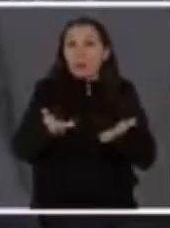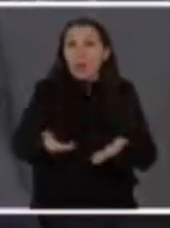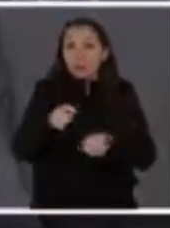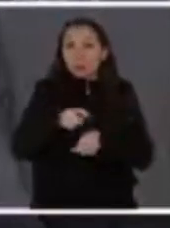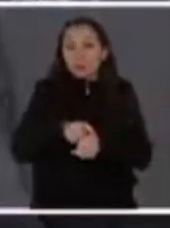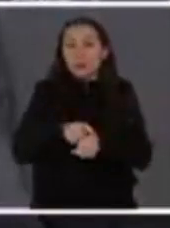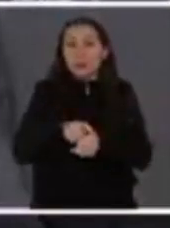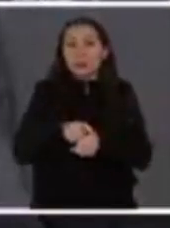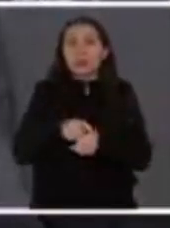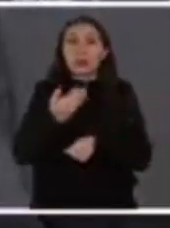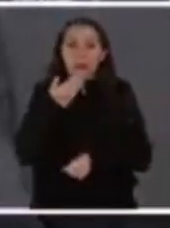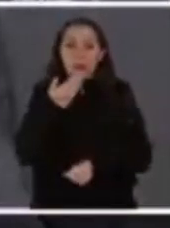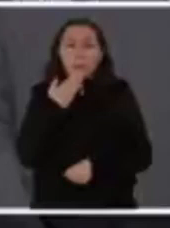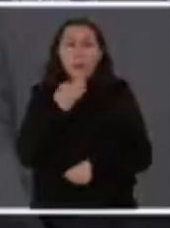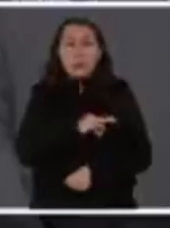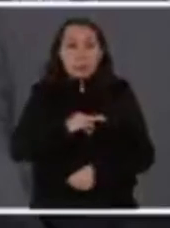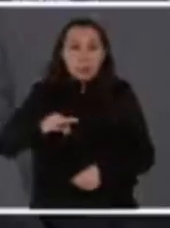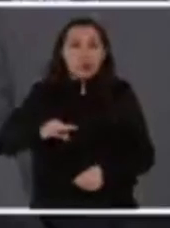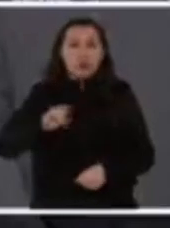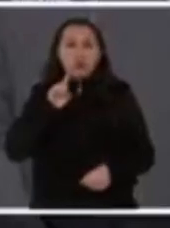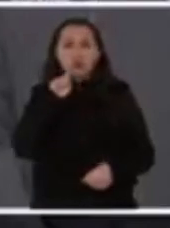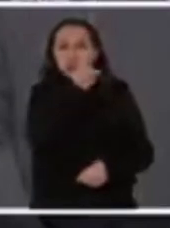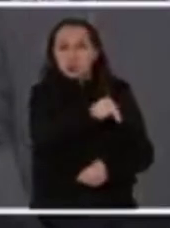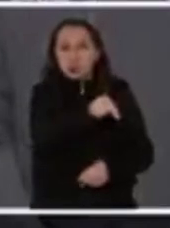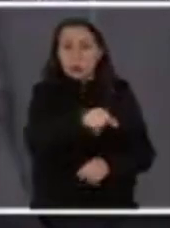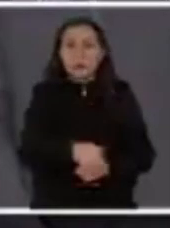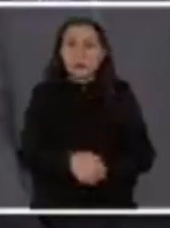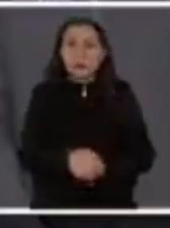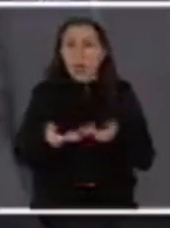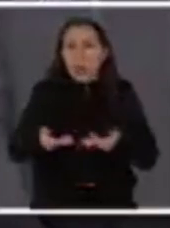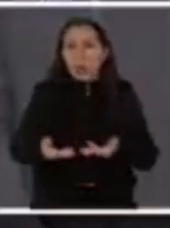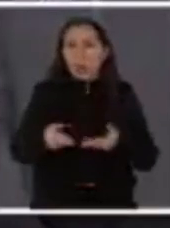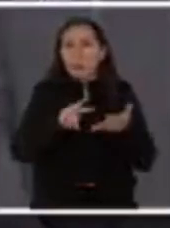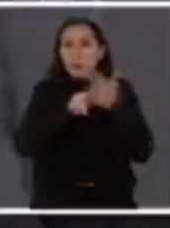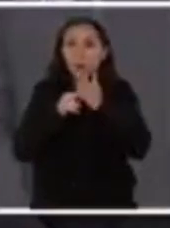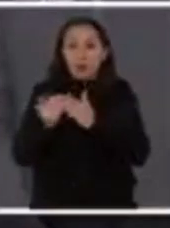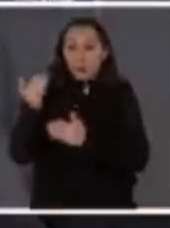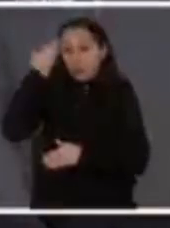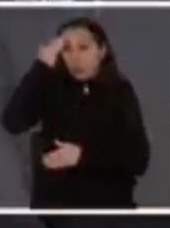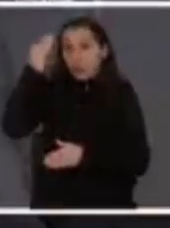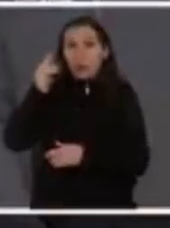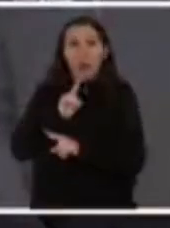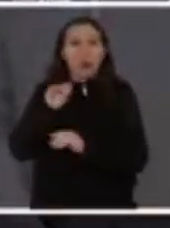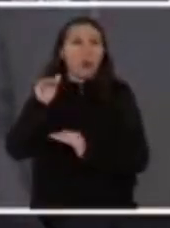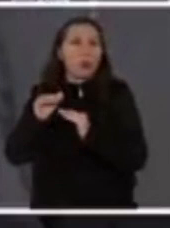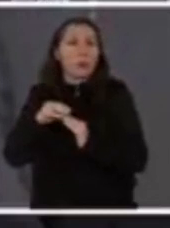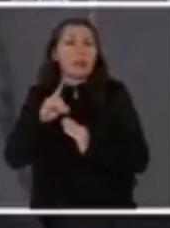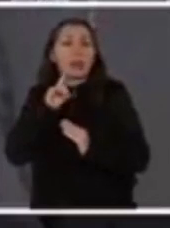momento hay también ministros y ministras. Acá, a propósito de las polémicas que hubo los últimos días, las cosas no